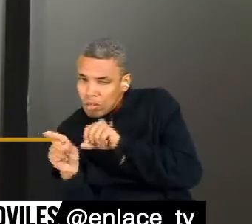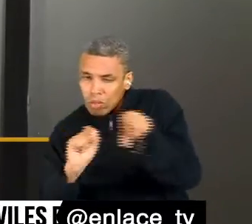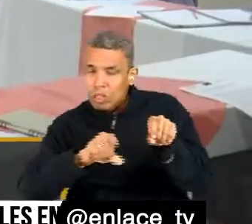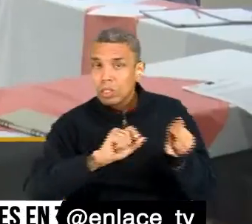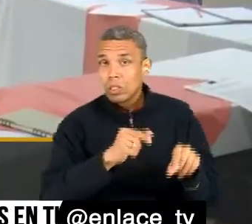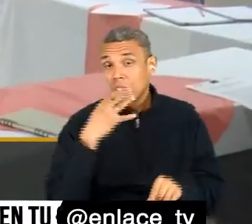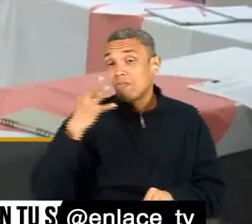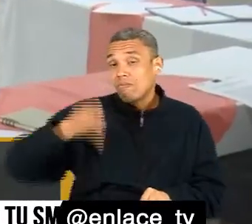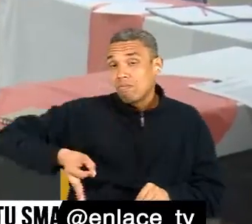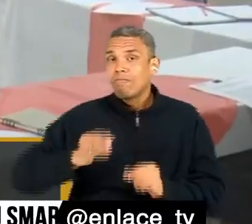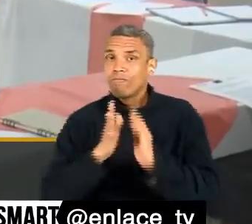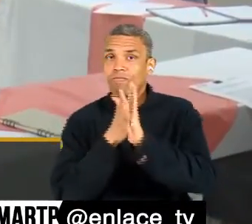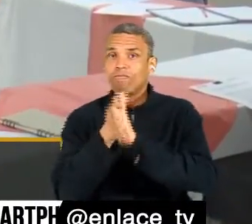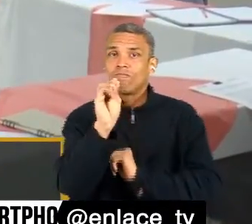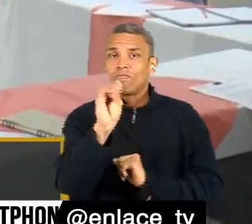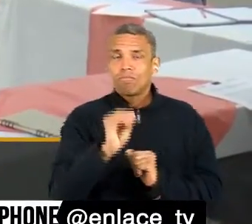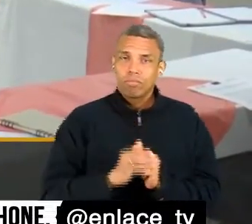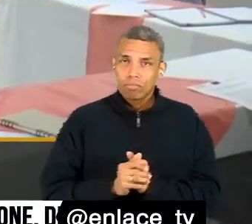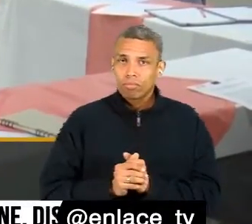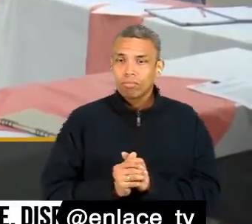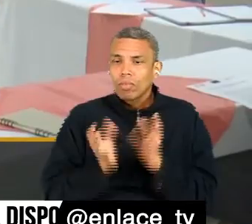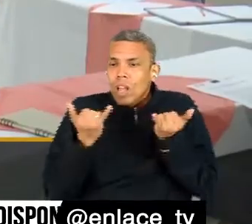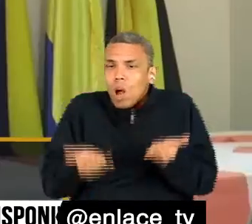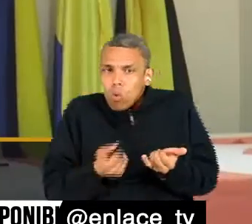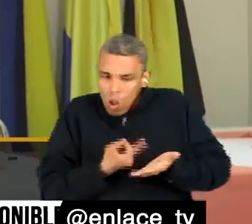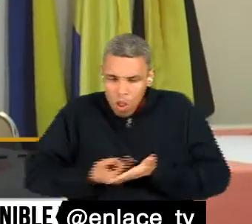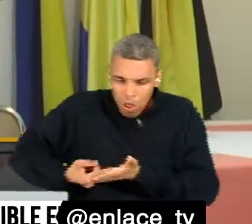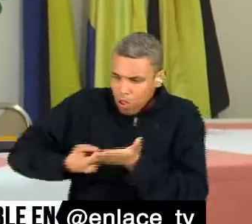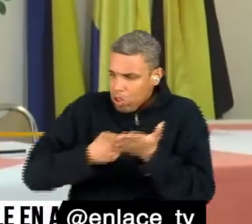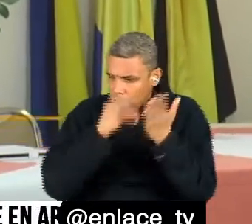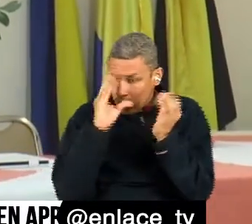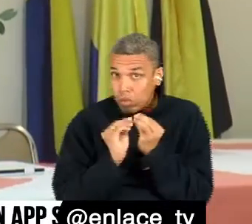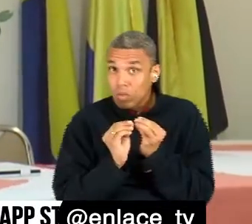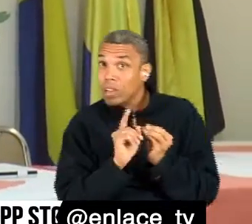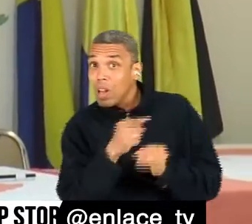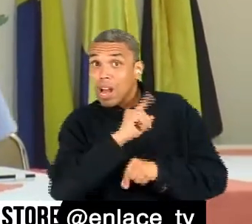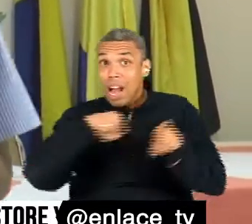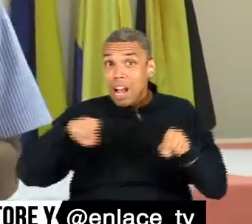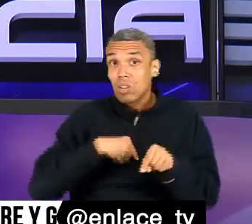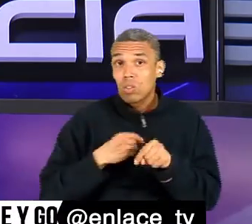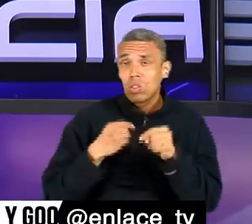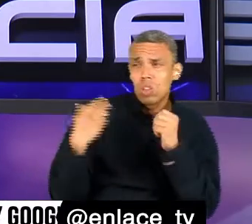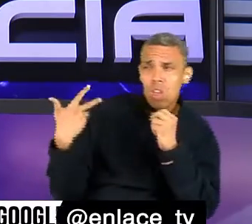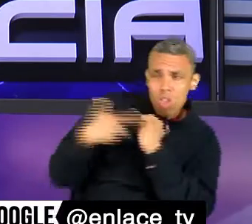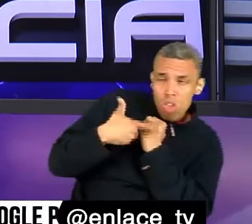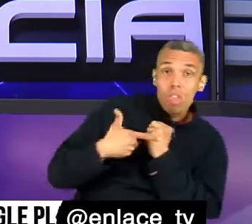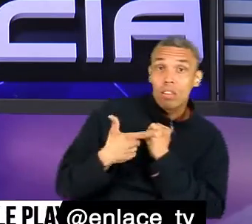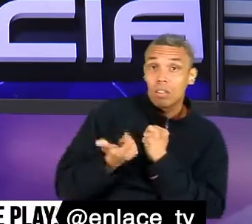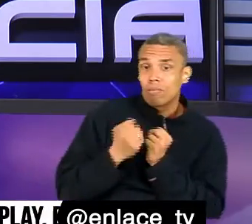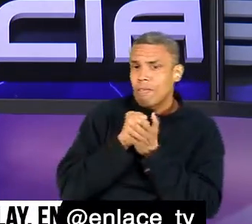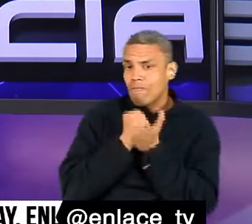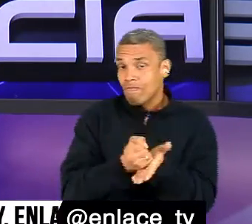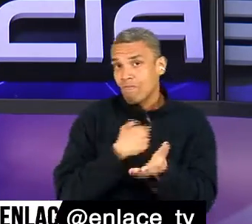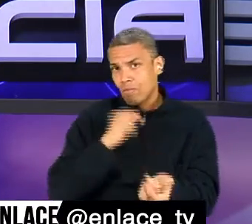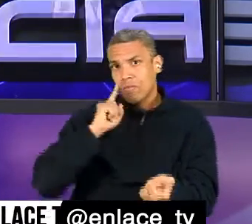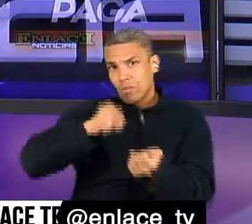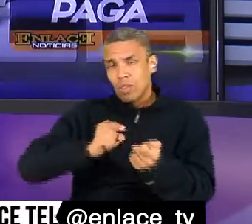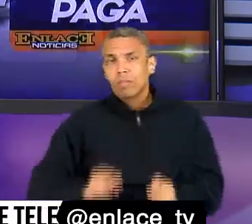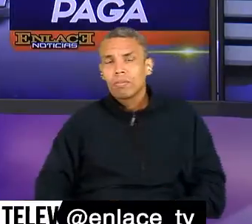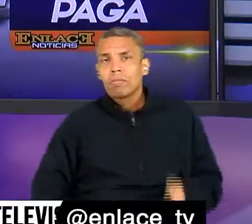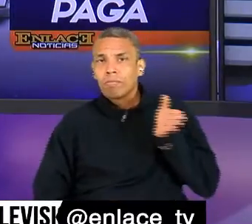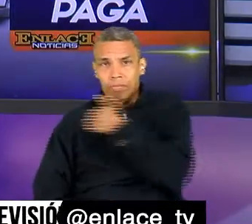del país. De esta manera se pretende mejorar la atención a las víctimas de trata de personas. La Electrificadora de